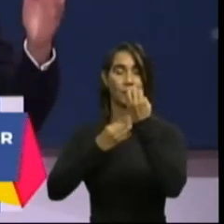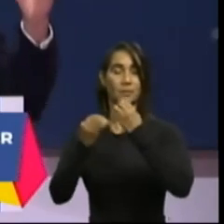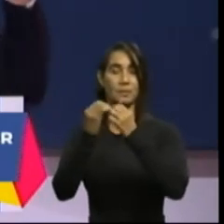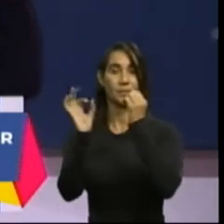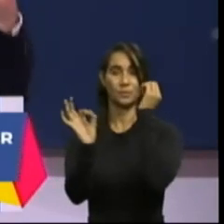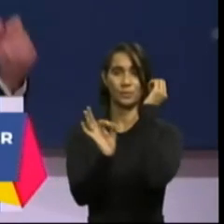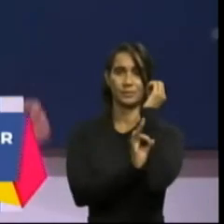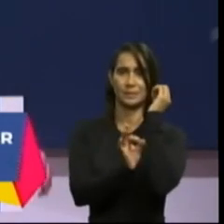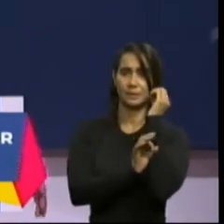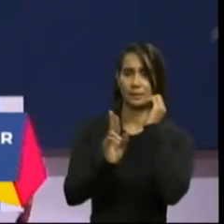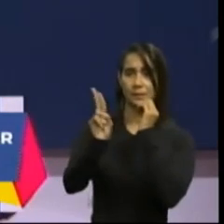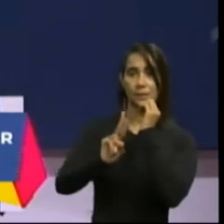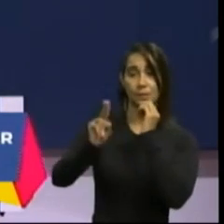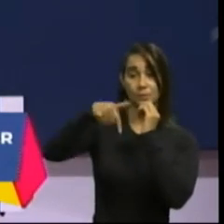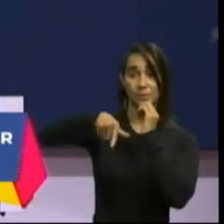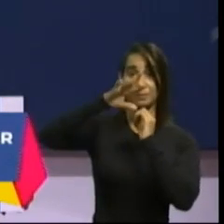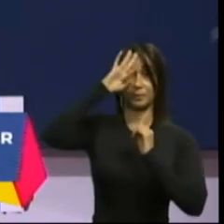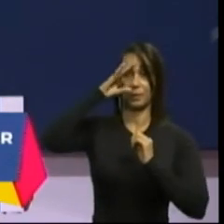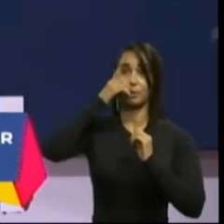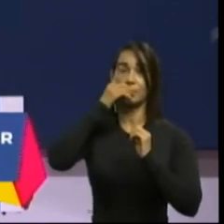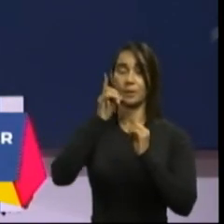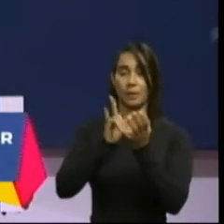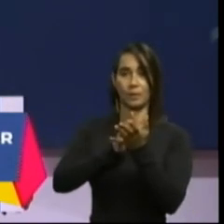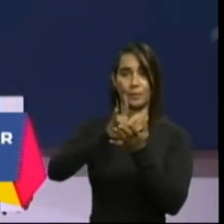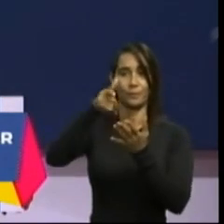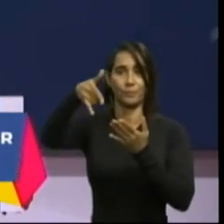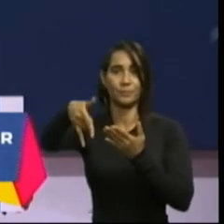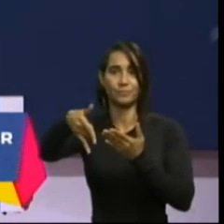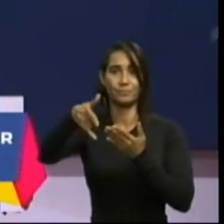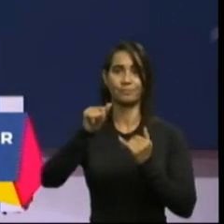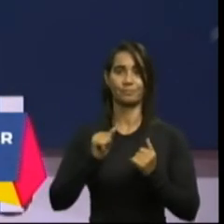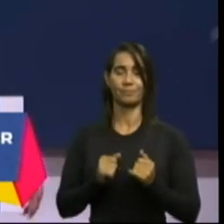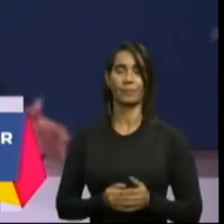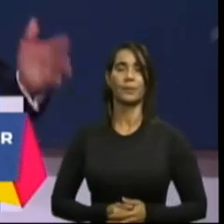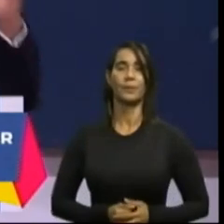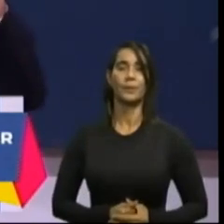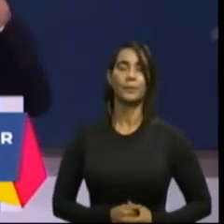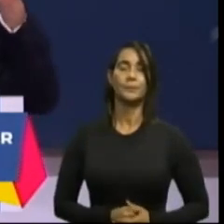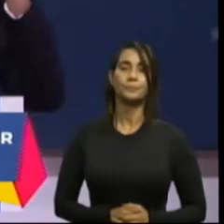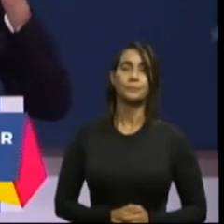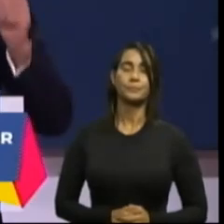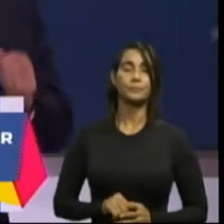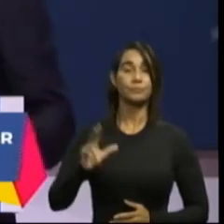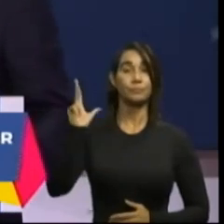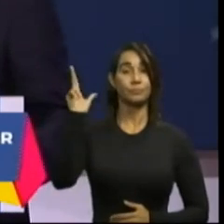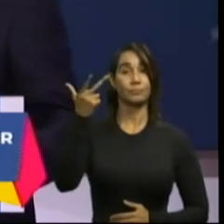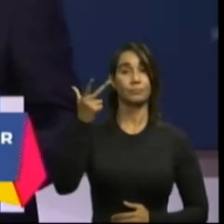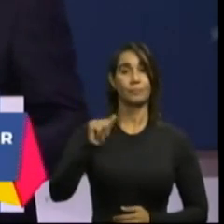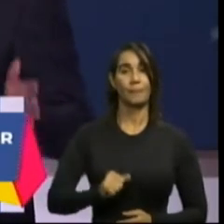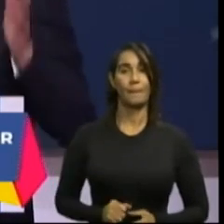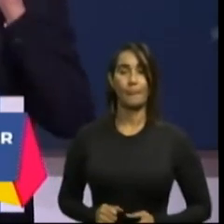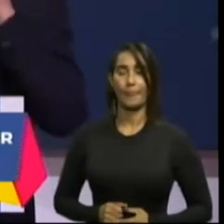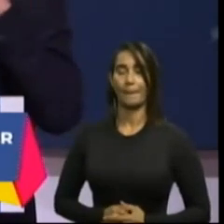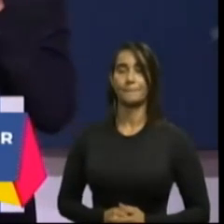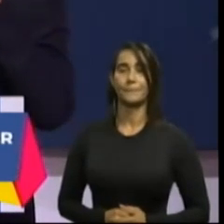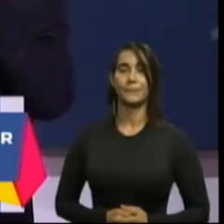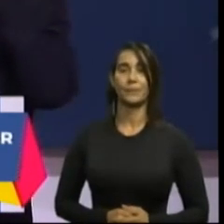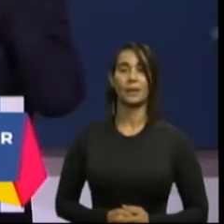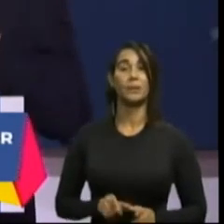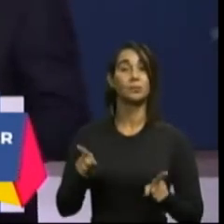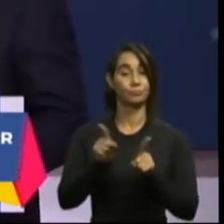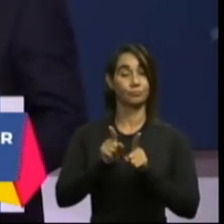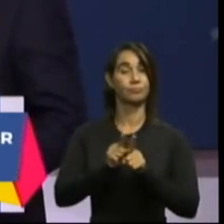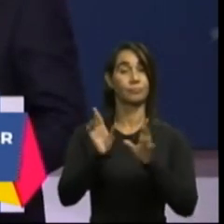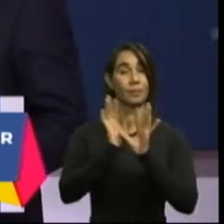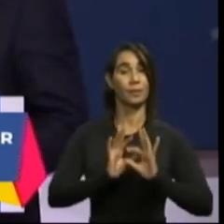criminales que utilizan a nuestros países como puentes. Y tercero, y no